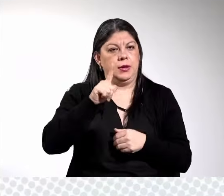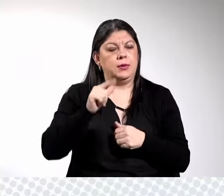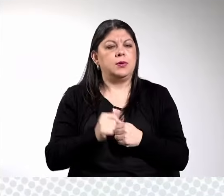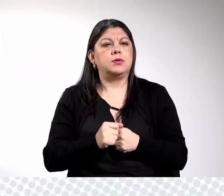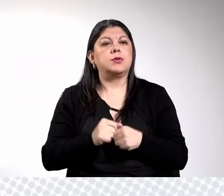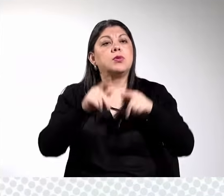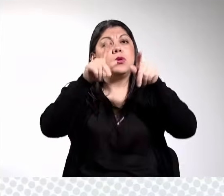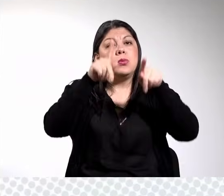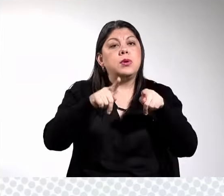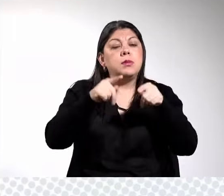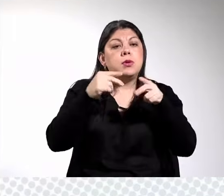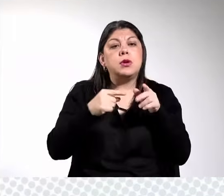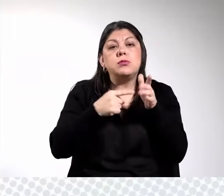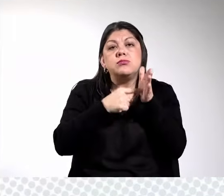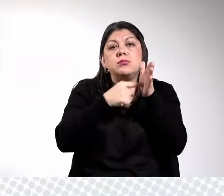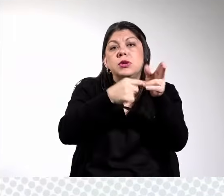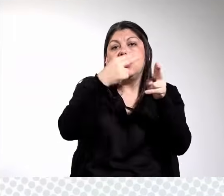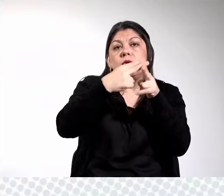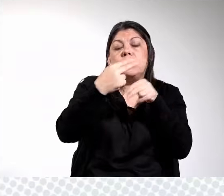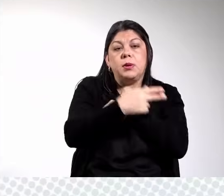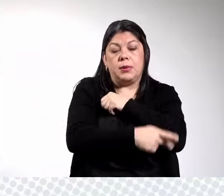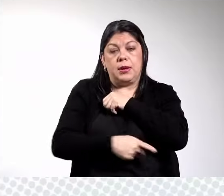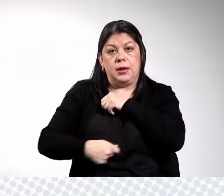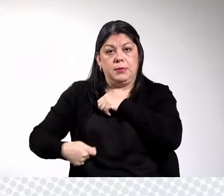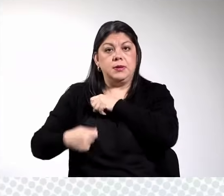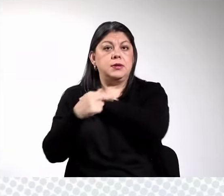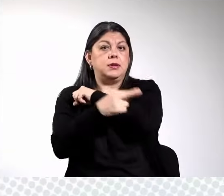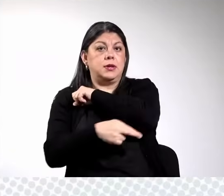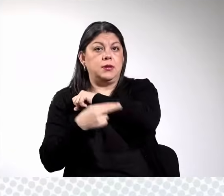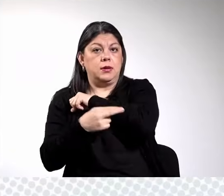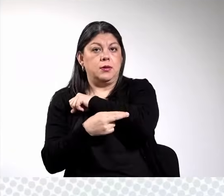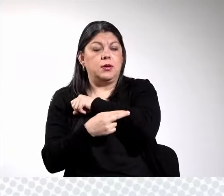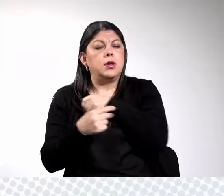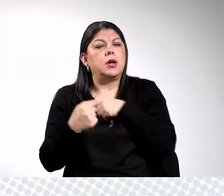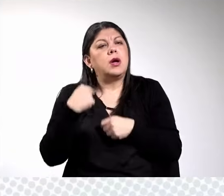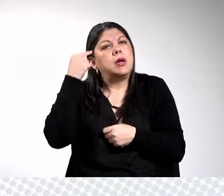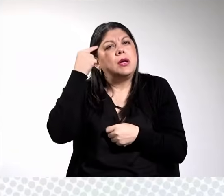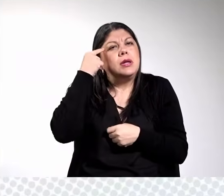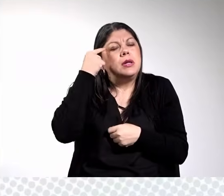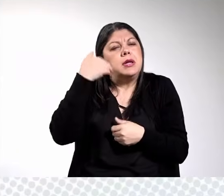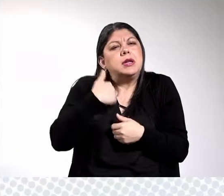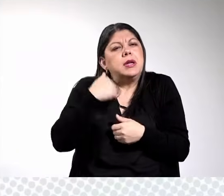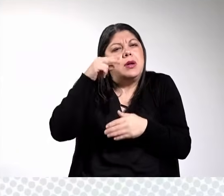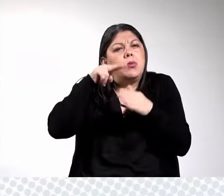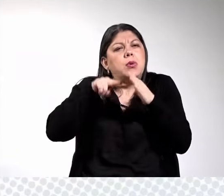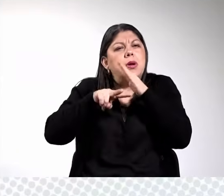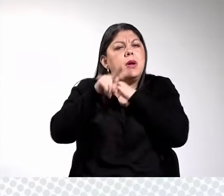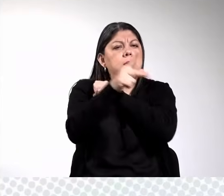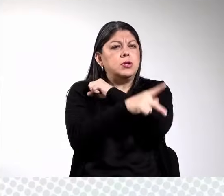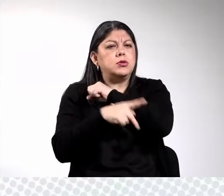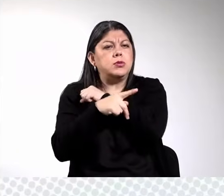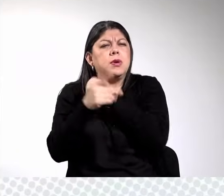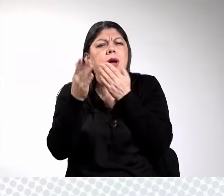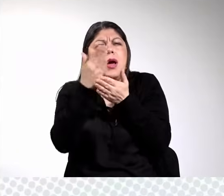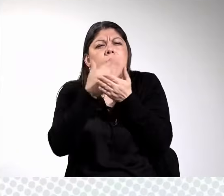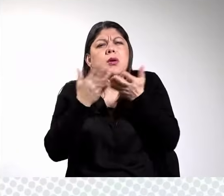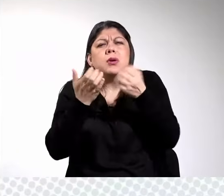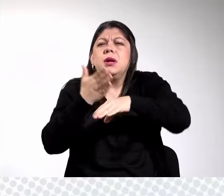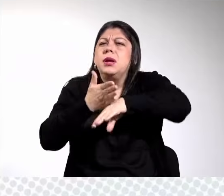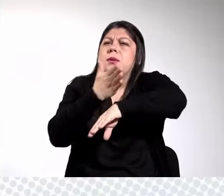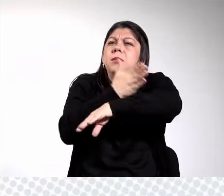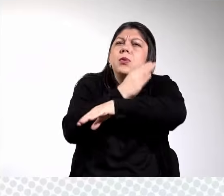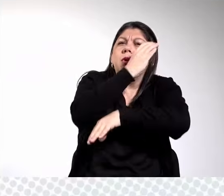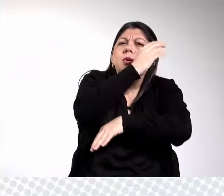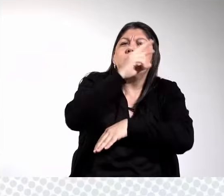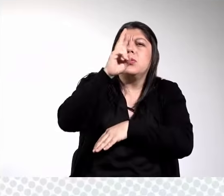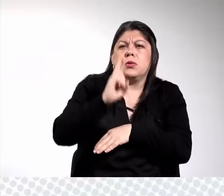una persona postula su nombre para la presidencia de la República, uno dice tiene una visión país, algo que quiere construir. ¿Cuál